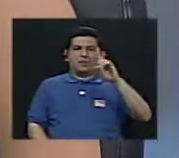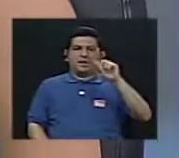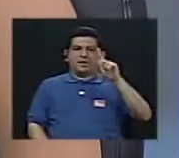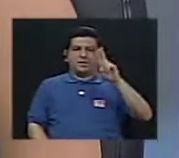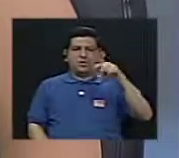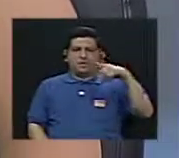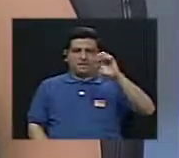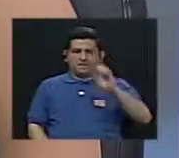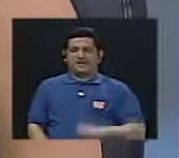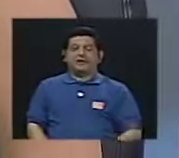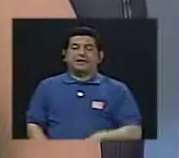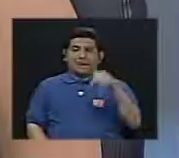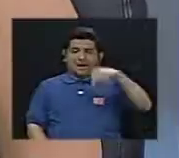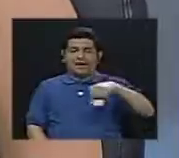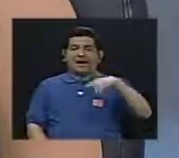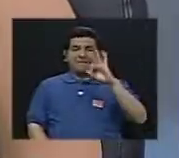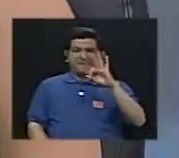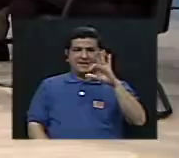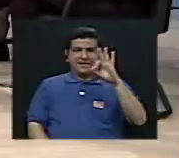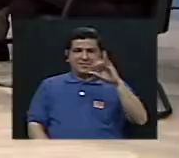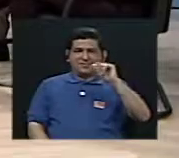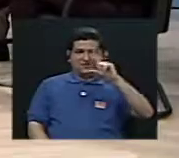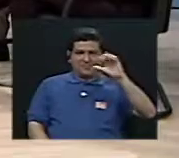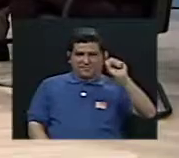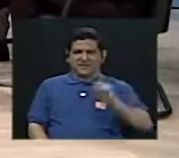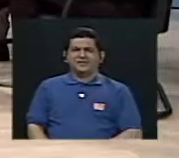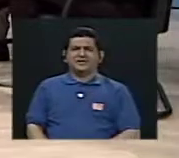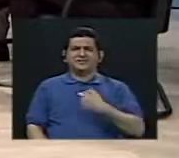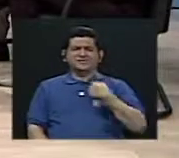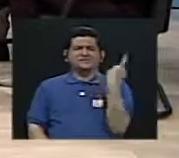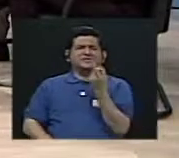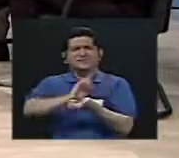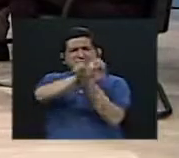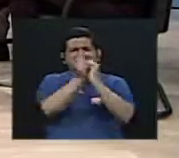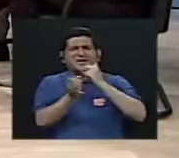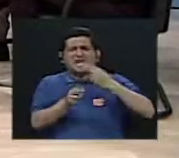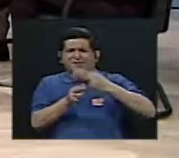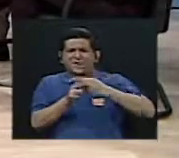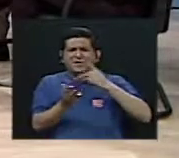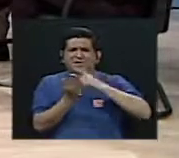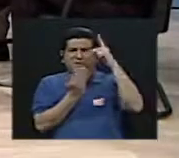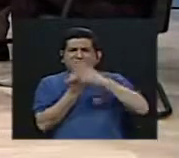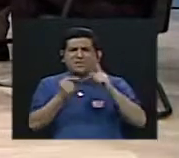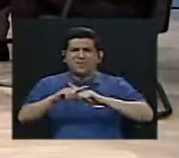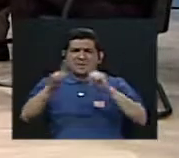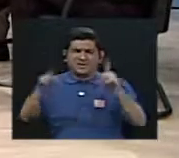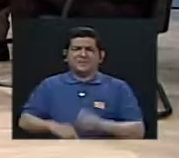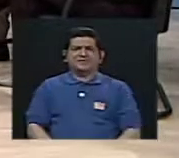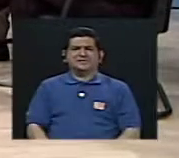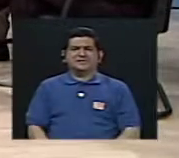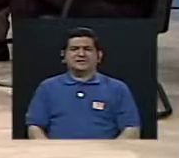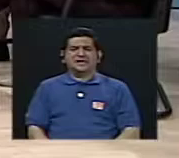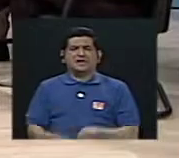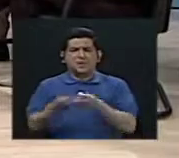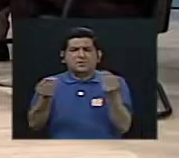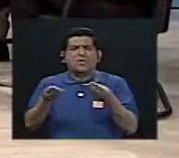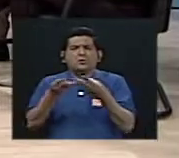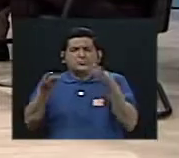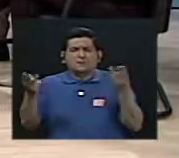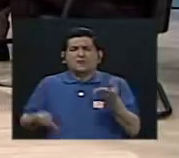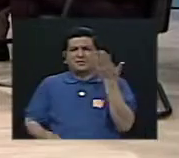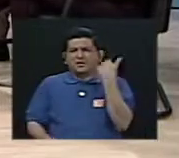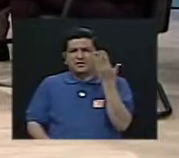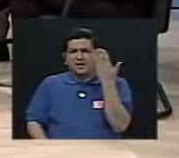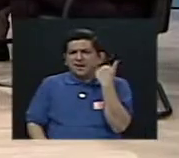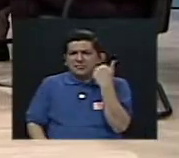UNED. Siempre le cambio el nombre al programa, pero nosotros casi siempre le decimos producción materiales audiovisuales